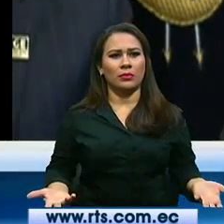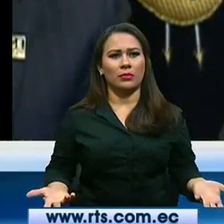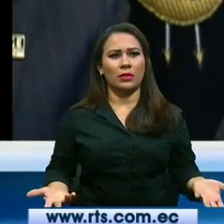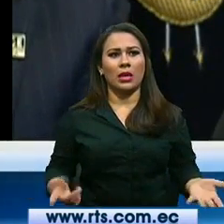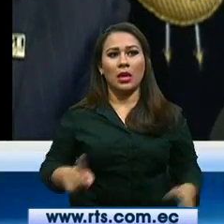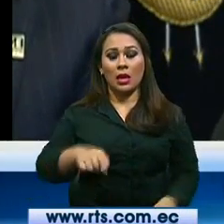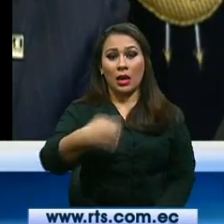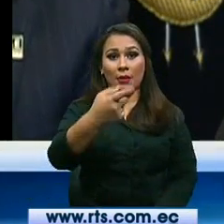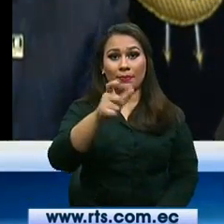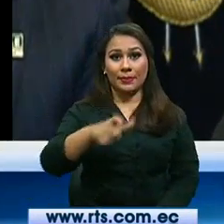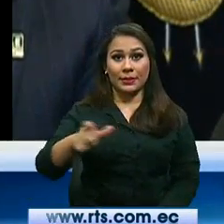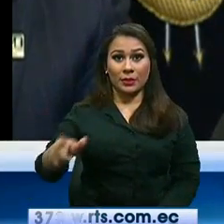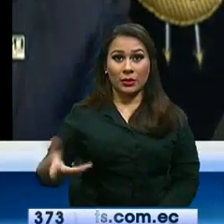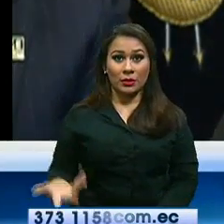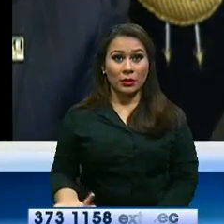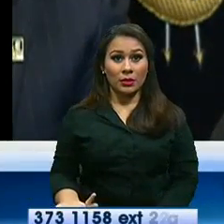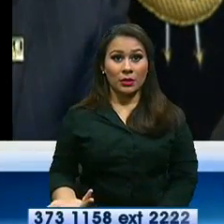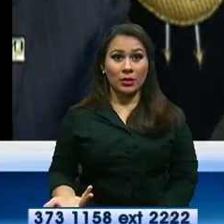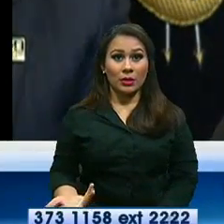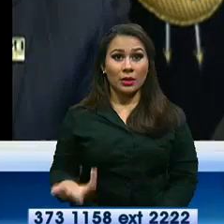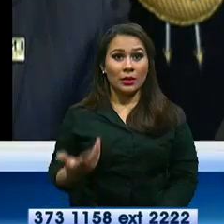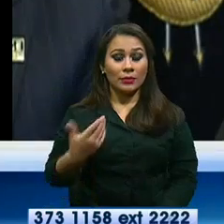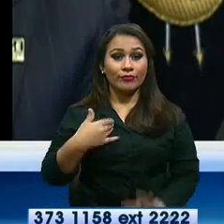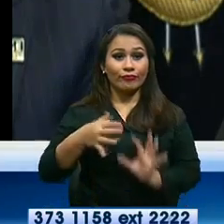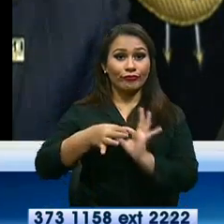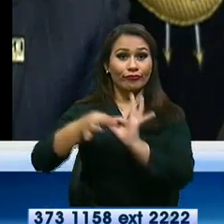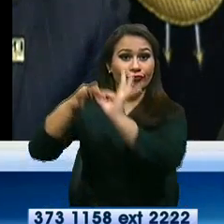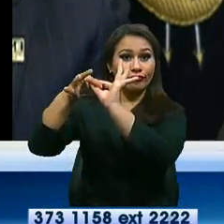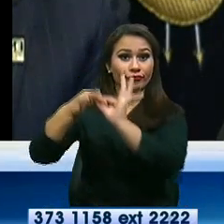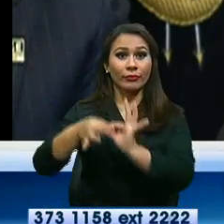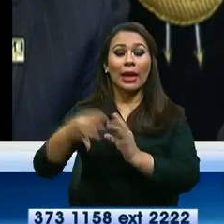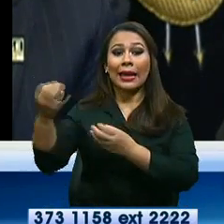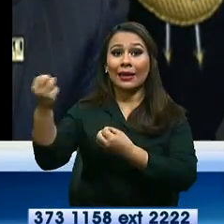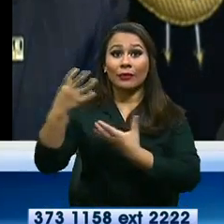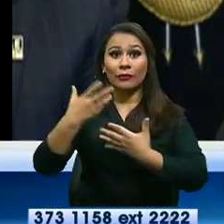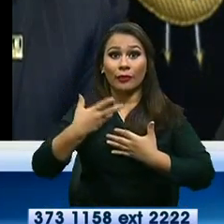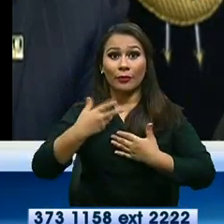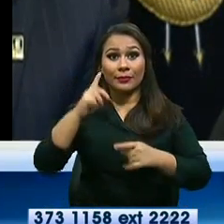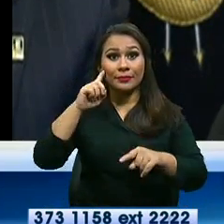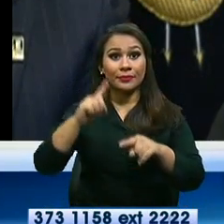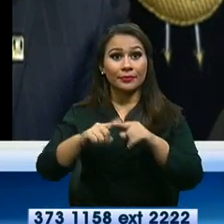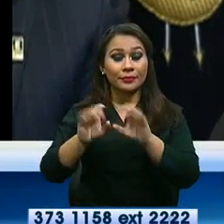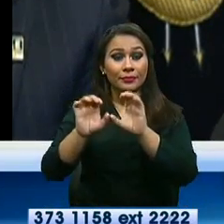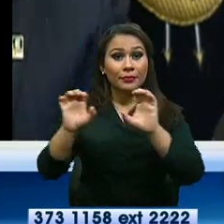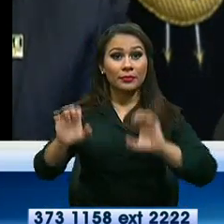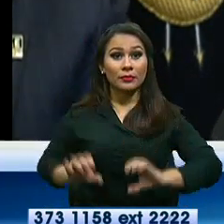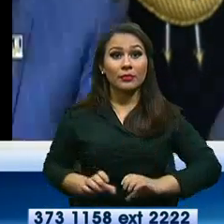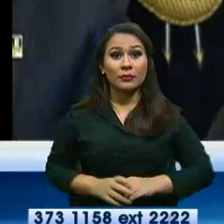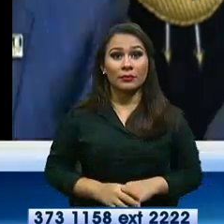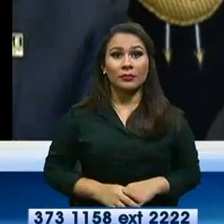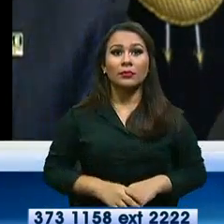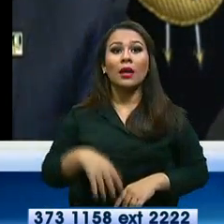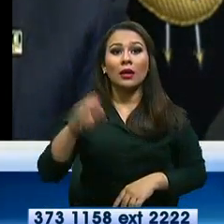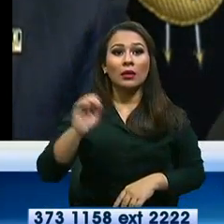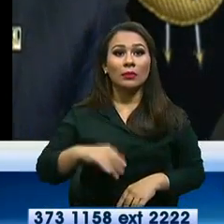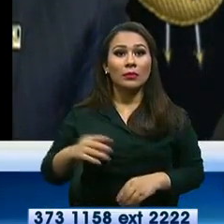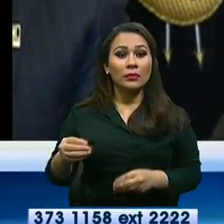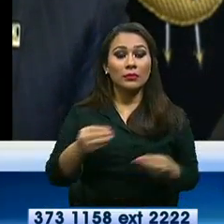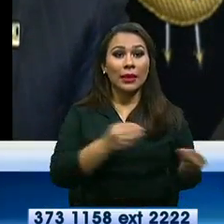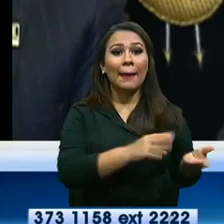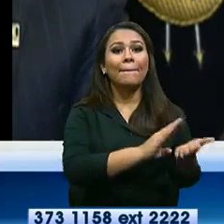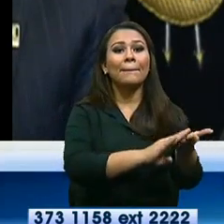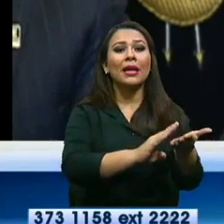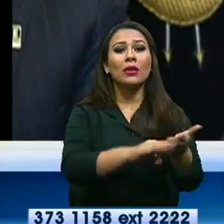concepto, este convenio de cooperación suscrito con la empresa concede inmunidad